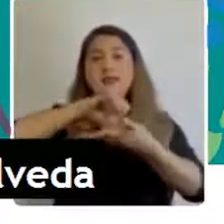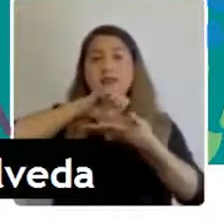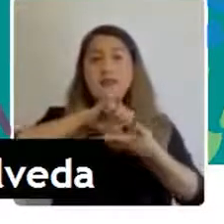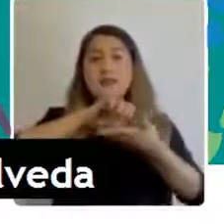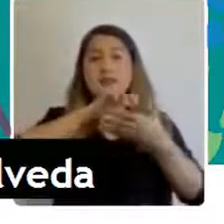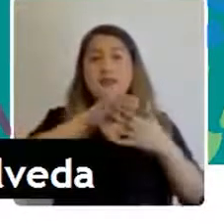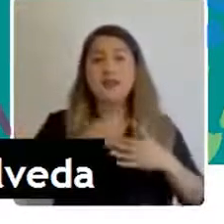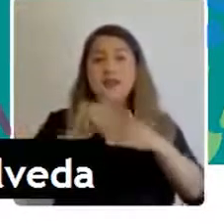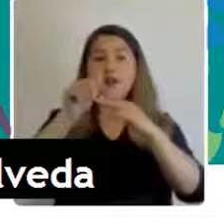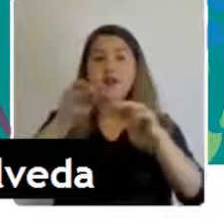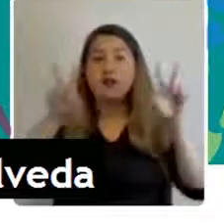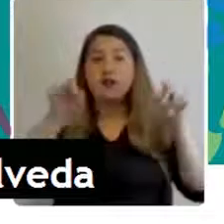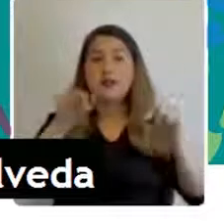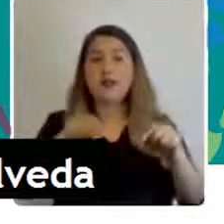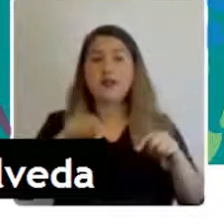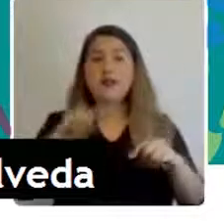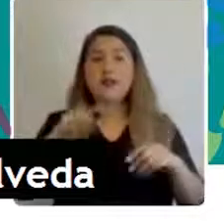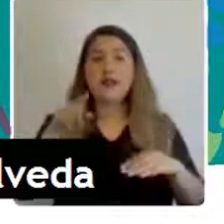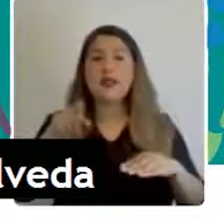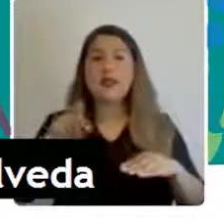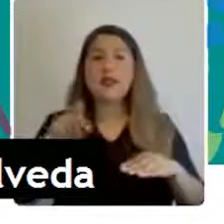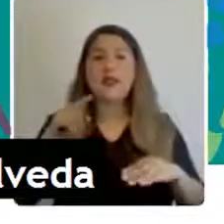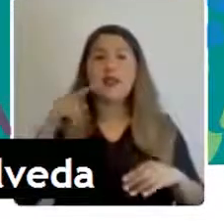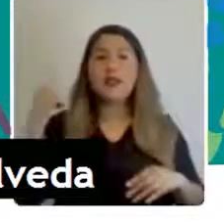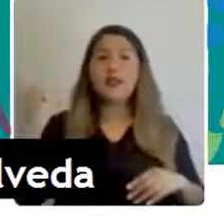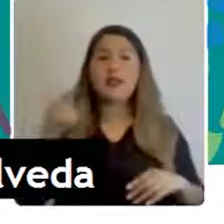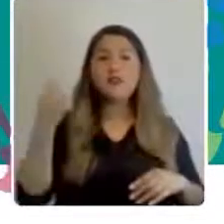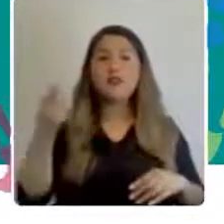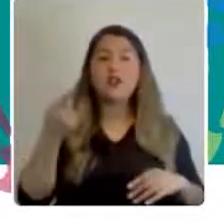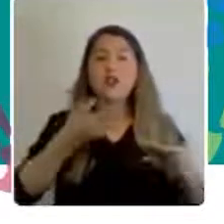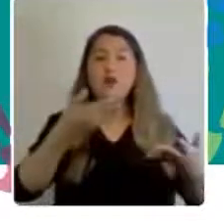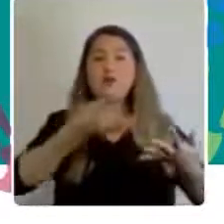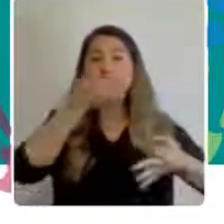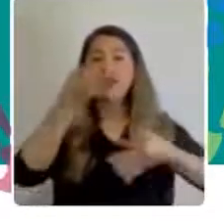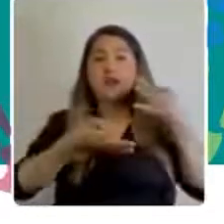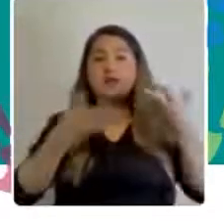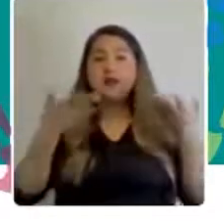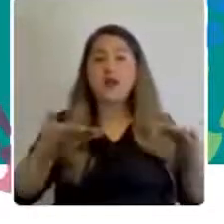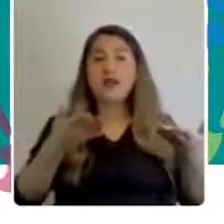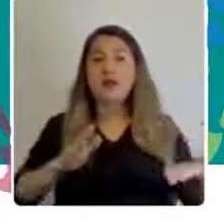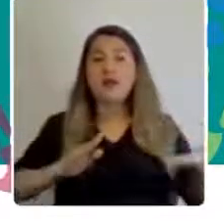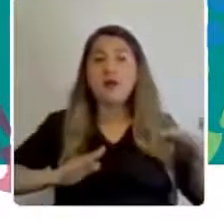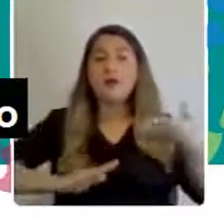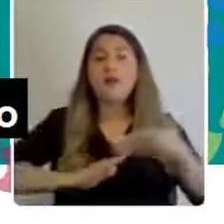y en la institucionalidad nacional que antes comentábamos con Dino Sepúlveda, que estamos recién empezando a